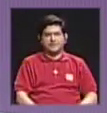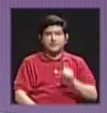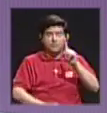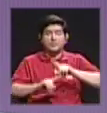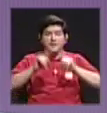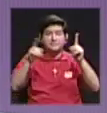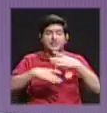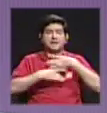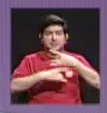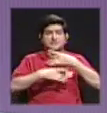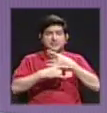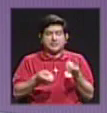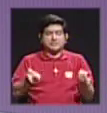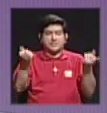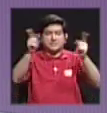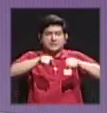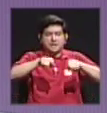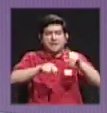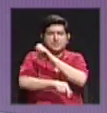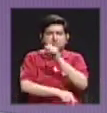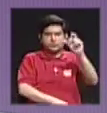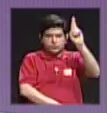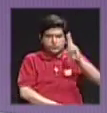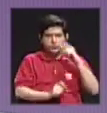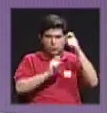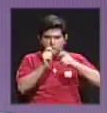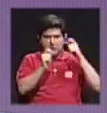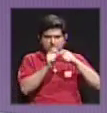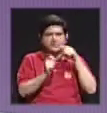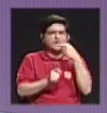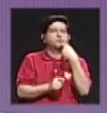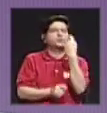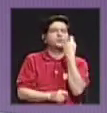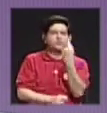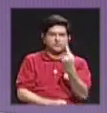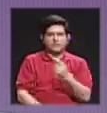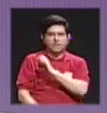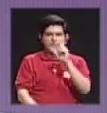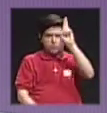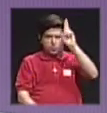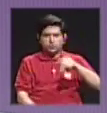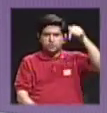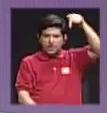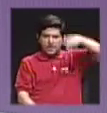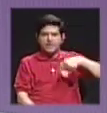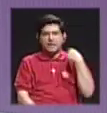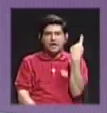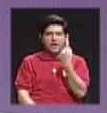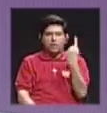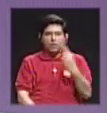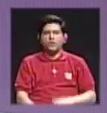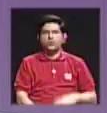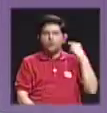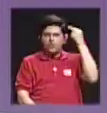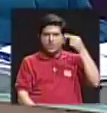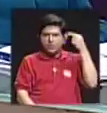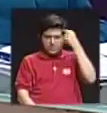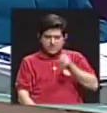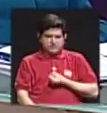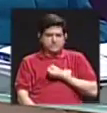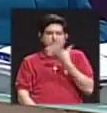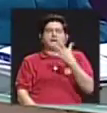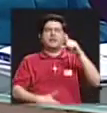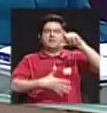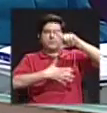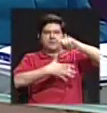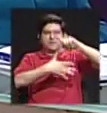interesante en el caso de Costa Rica. Precisamente como usted señalaba, Costa Rica hoy es el único estado confesional en América Latina. Hasta